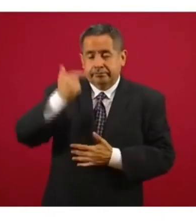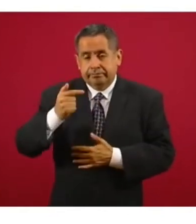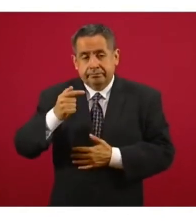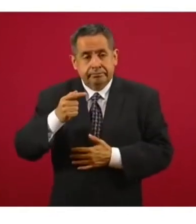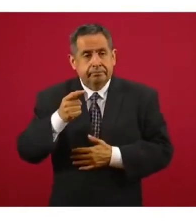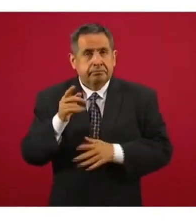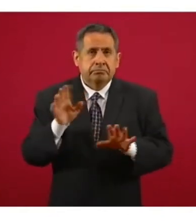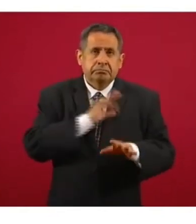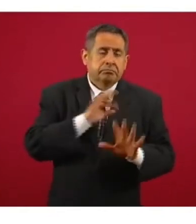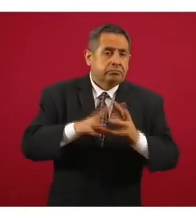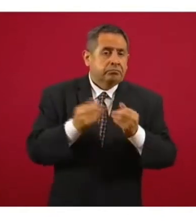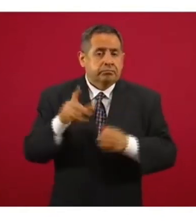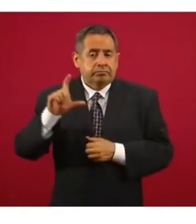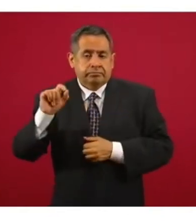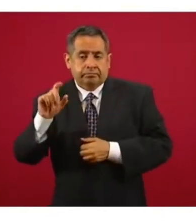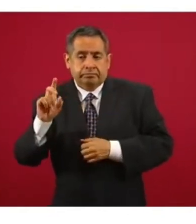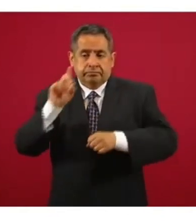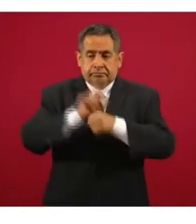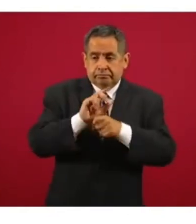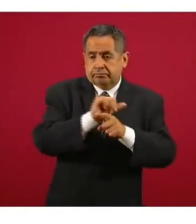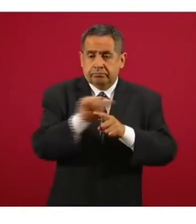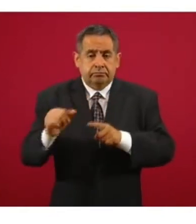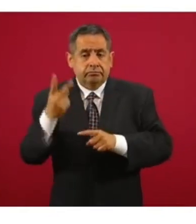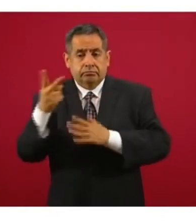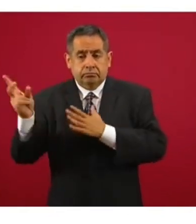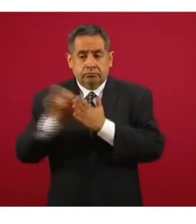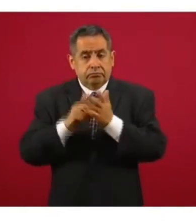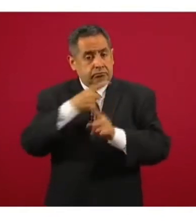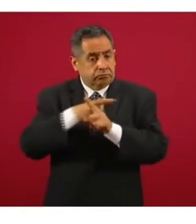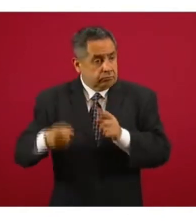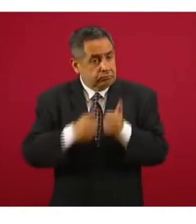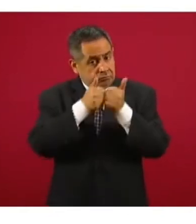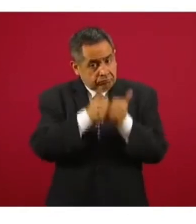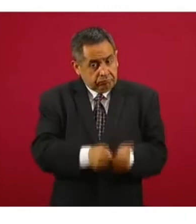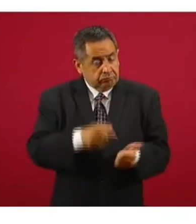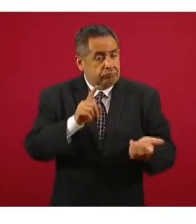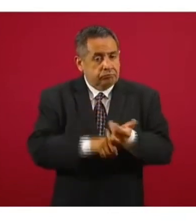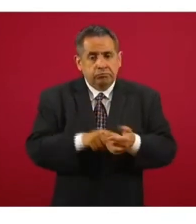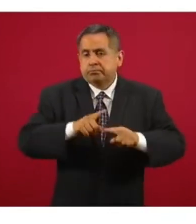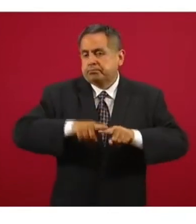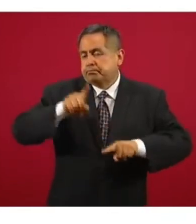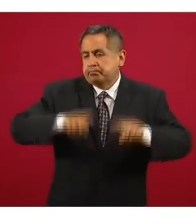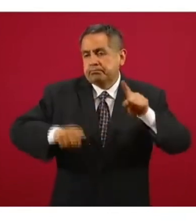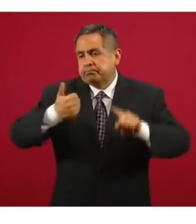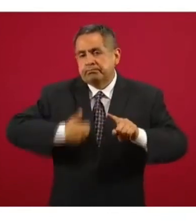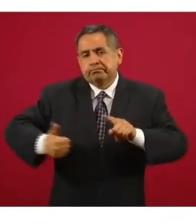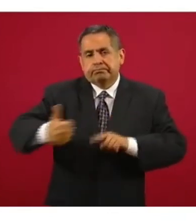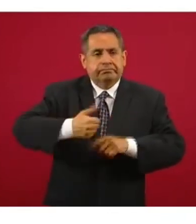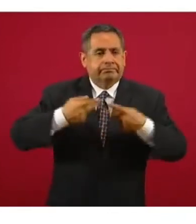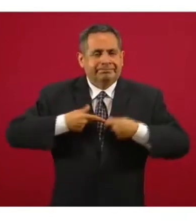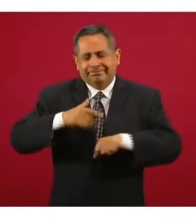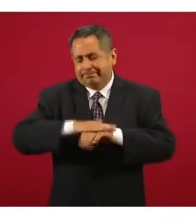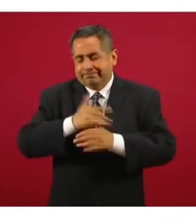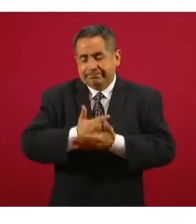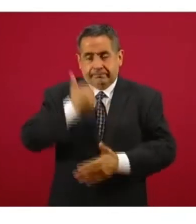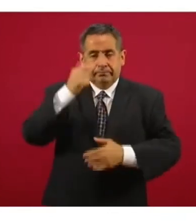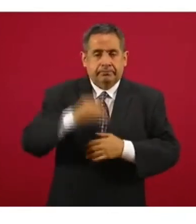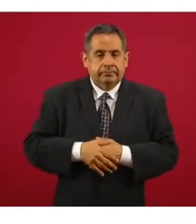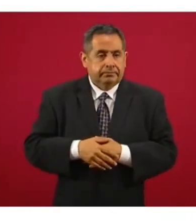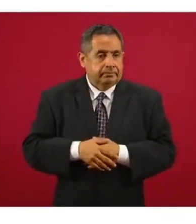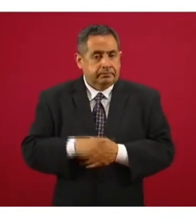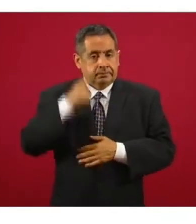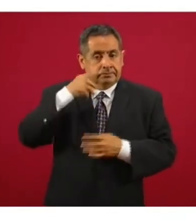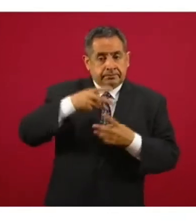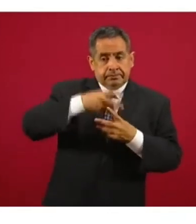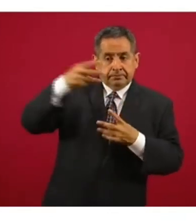20 días que se puede extender hasta 2 meses y medio, de acuerdo al nivel de gravedad. En amarillo vamos a ver